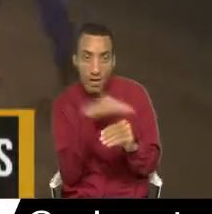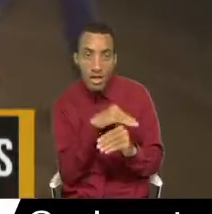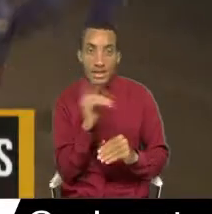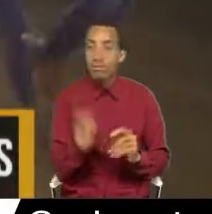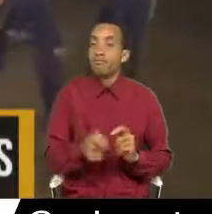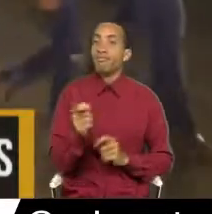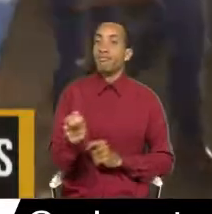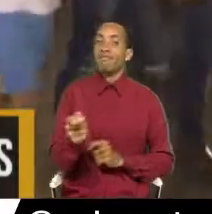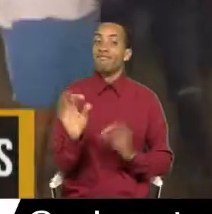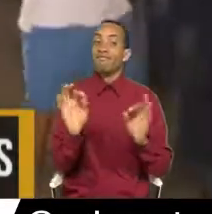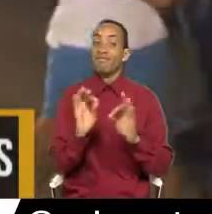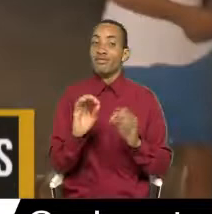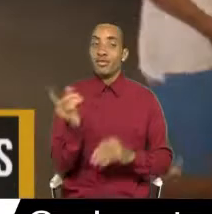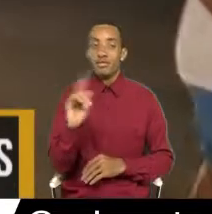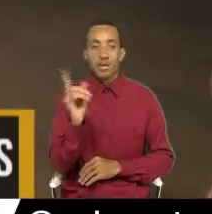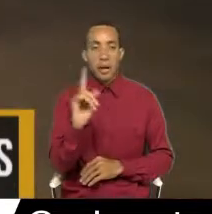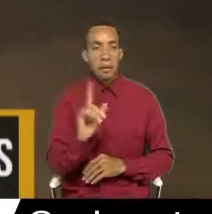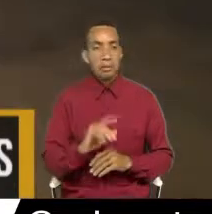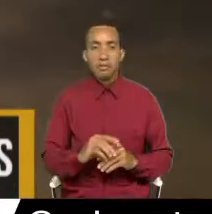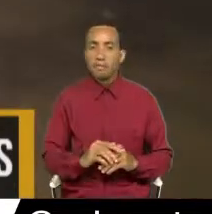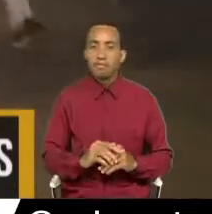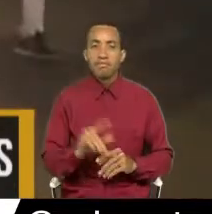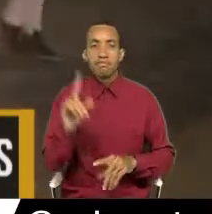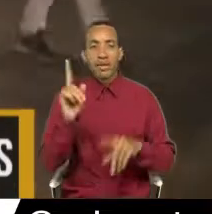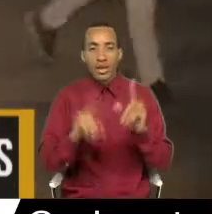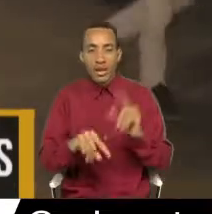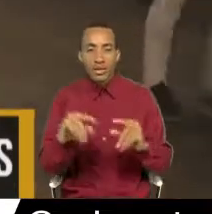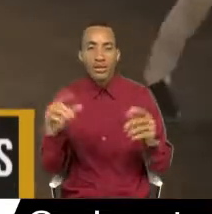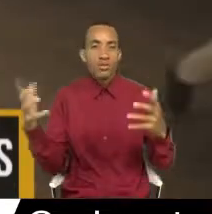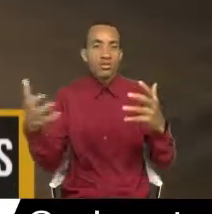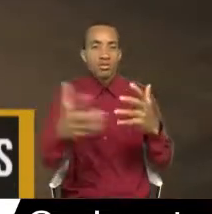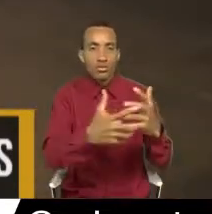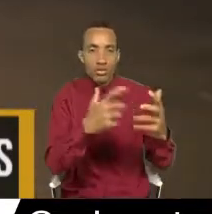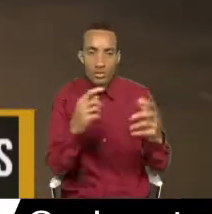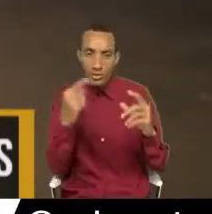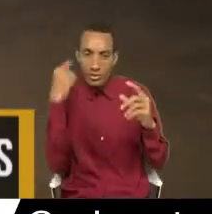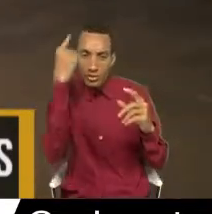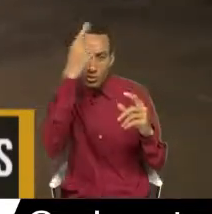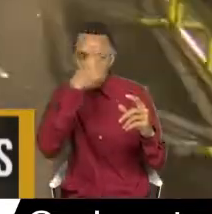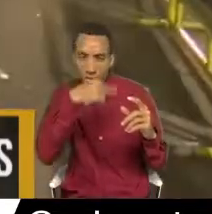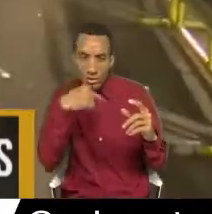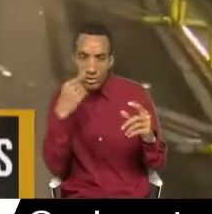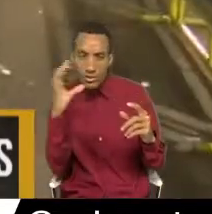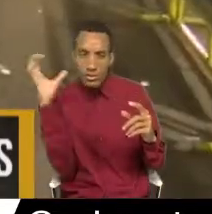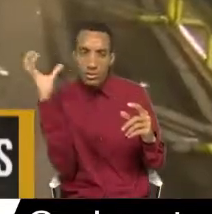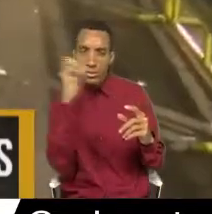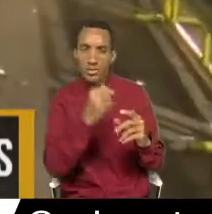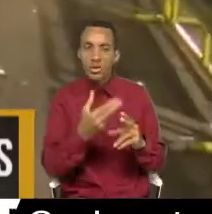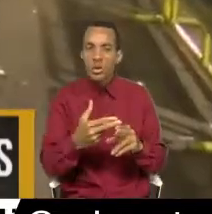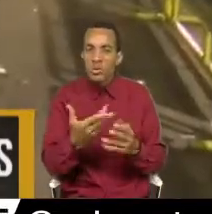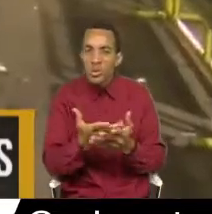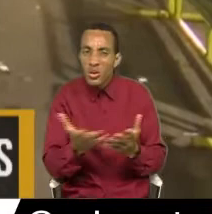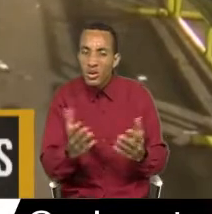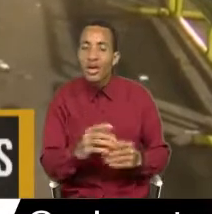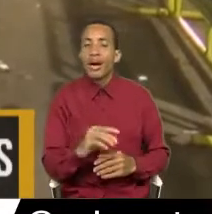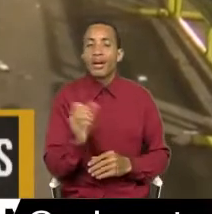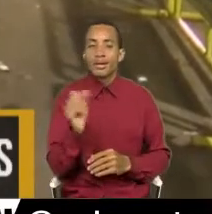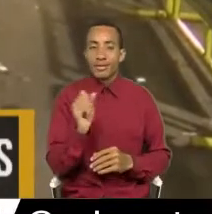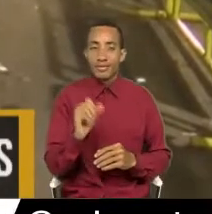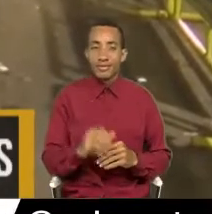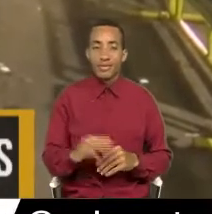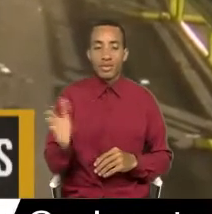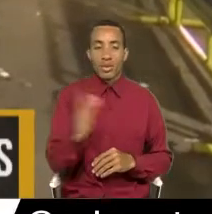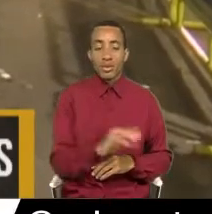segundo, adulterar algunos sistemas de identificación. De este modo, más de